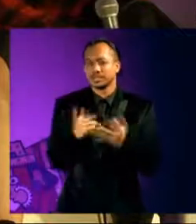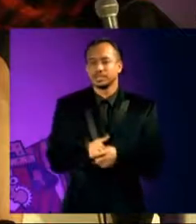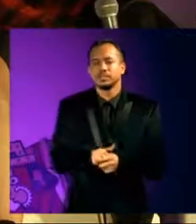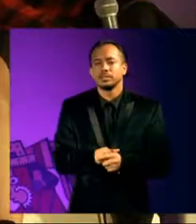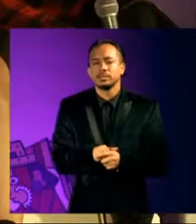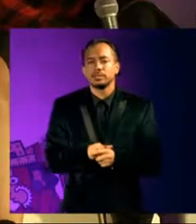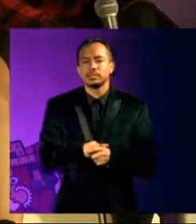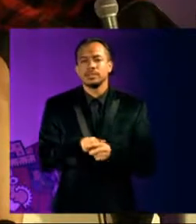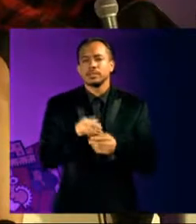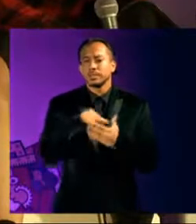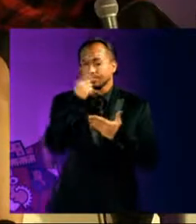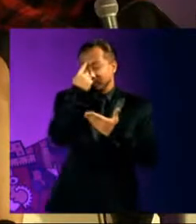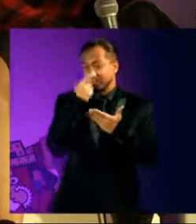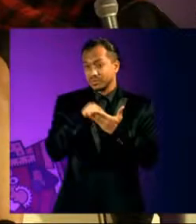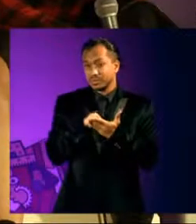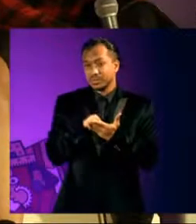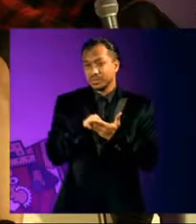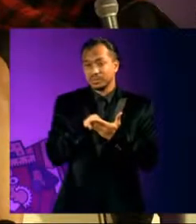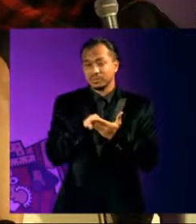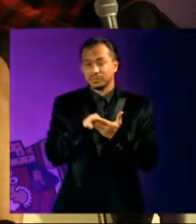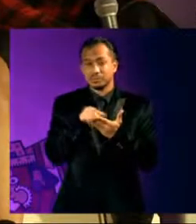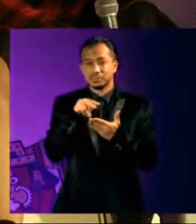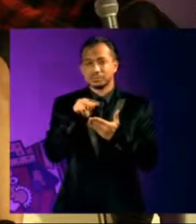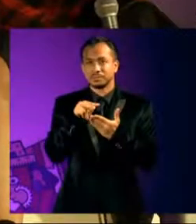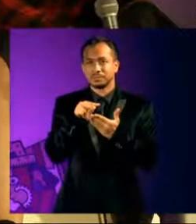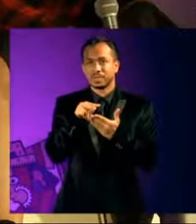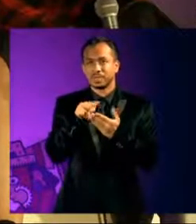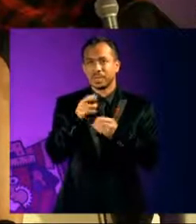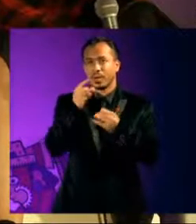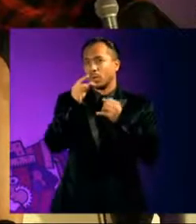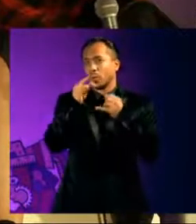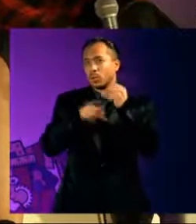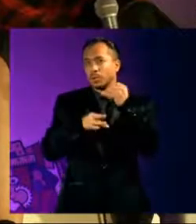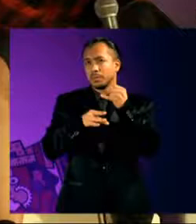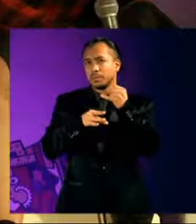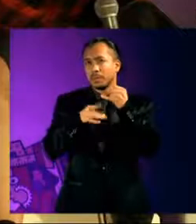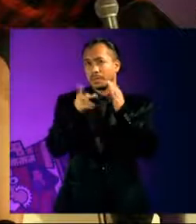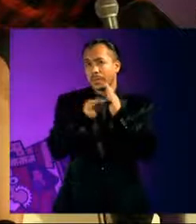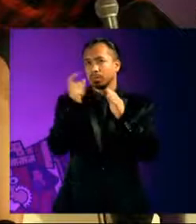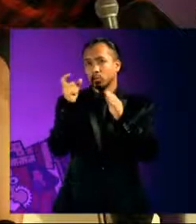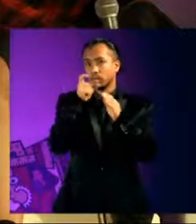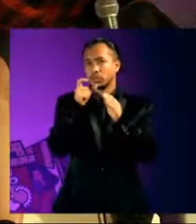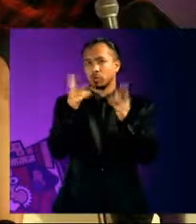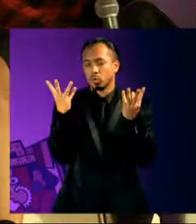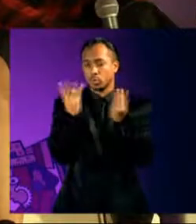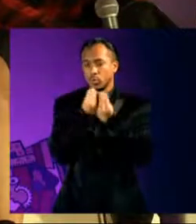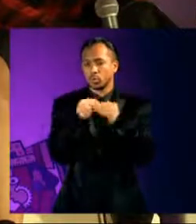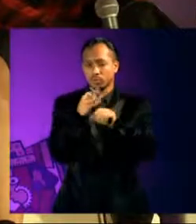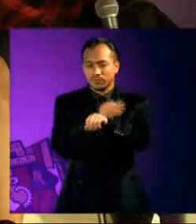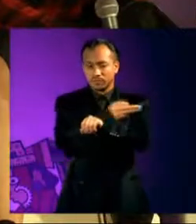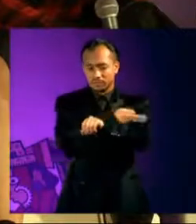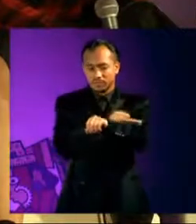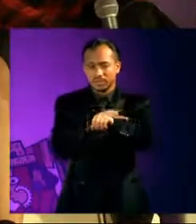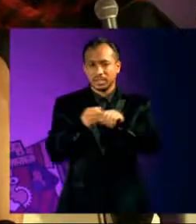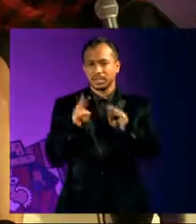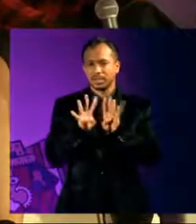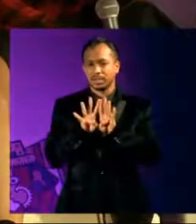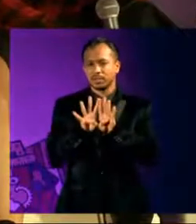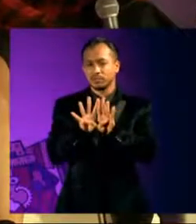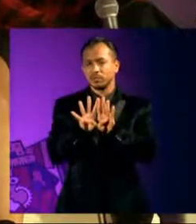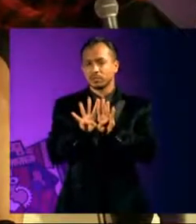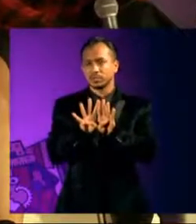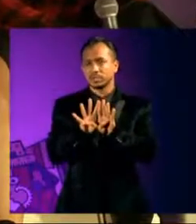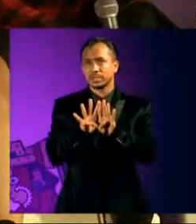yo creo que la última vez que fuimos en familia a algún lugar fue un acapulco y nos pasó todo